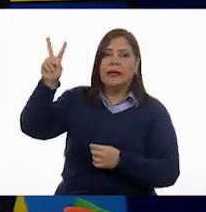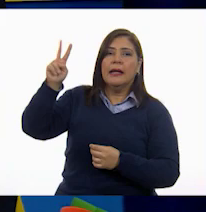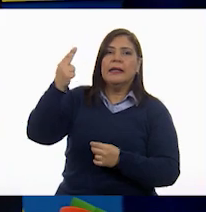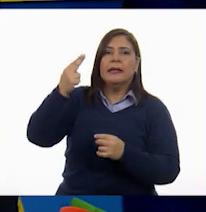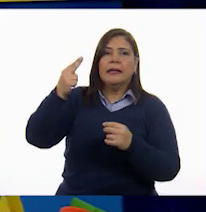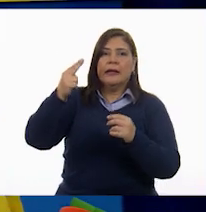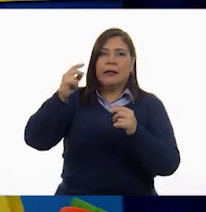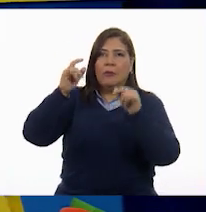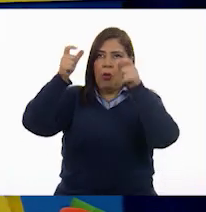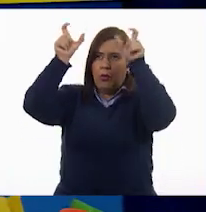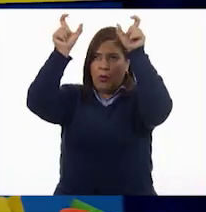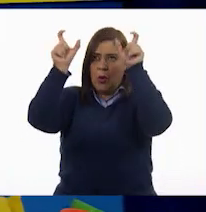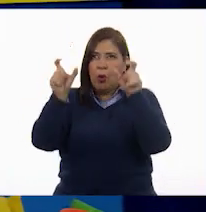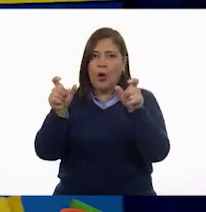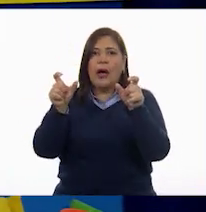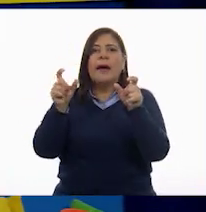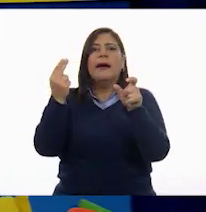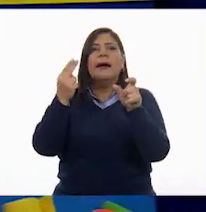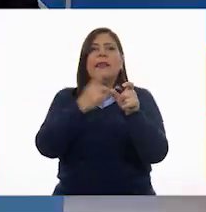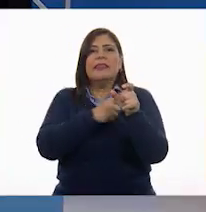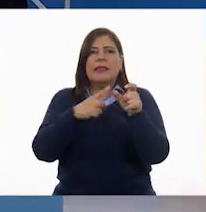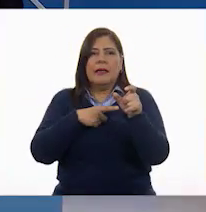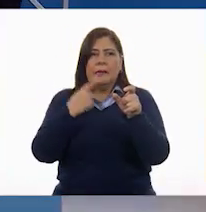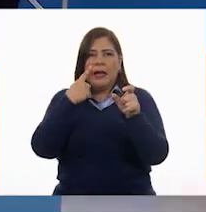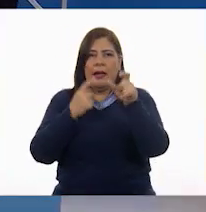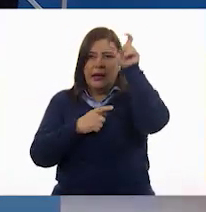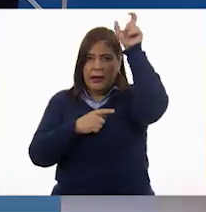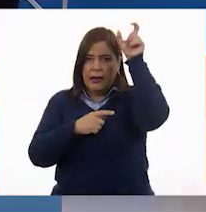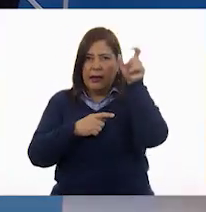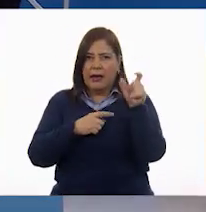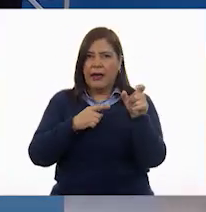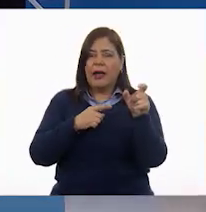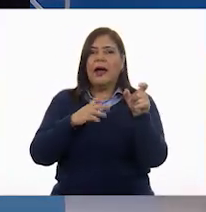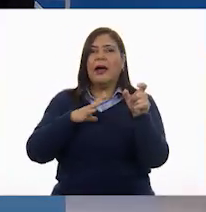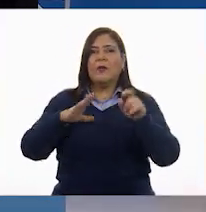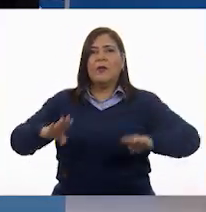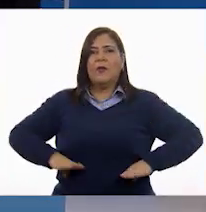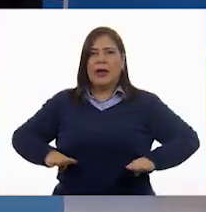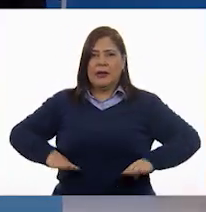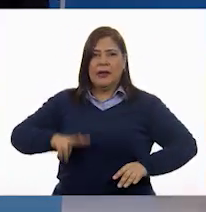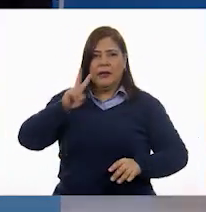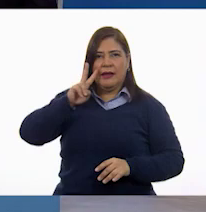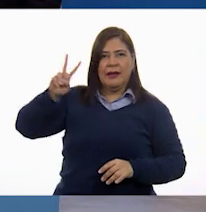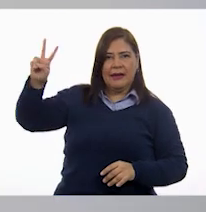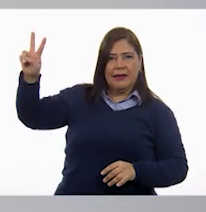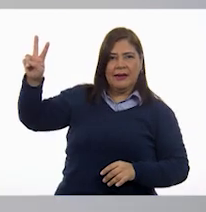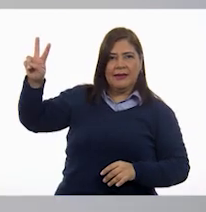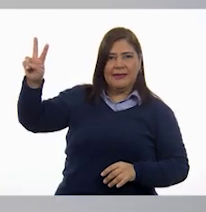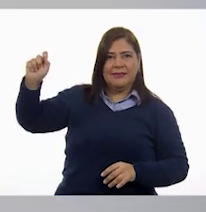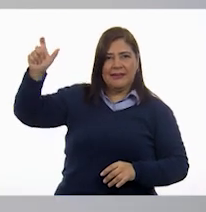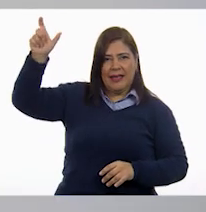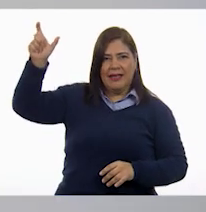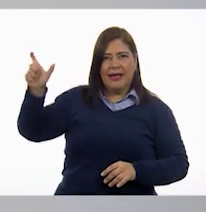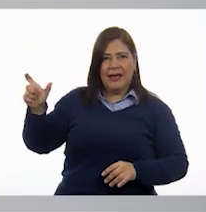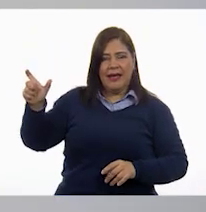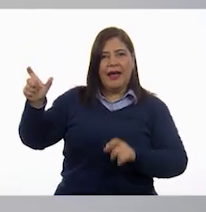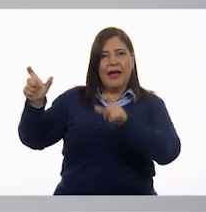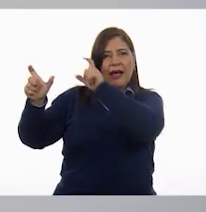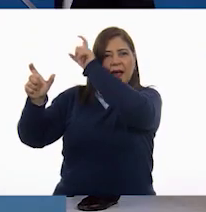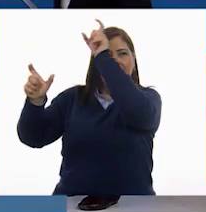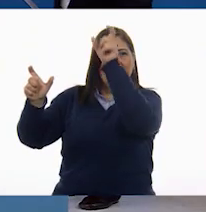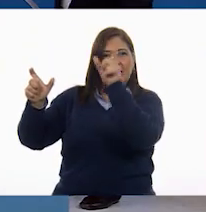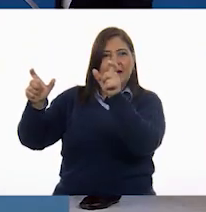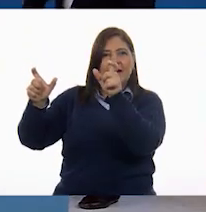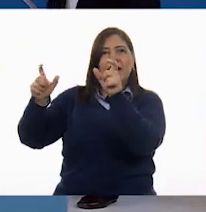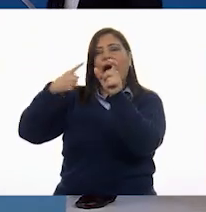favor, observen. De este lado tenemos las características de los cuerpos de agua y de aquí el